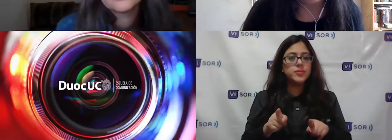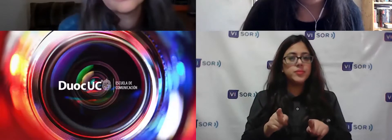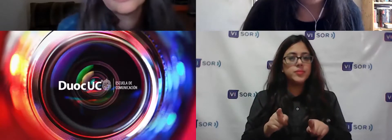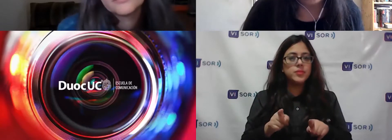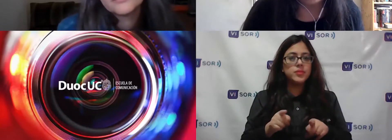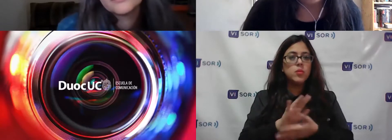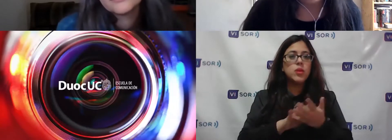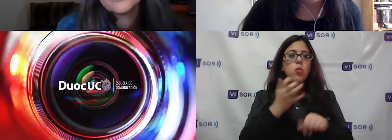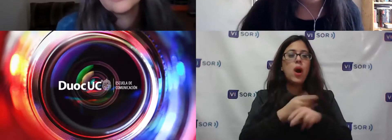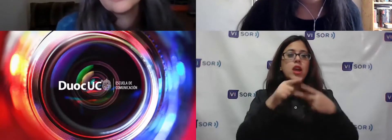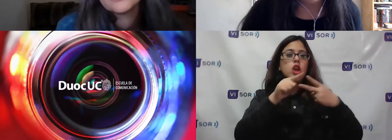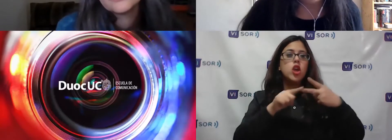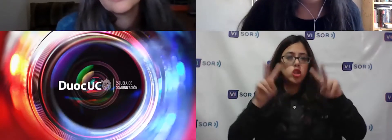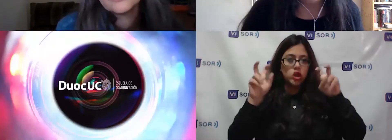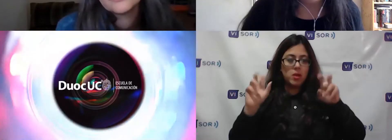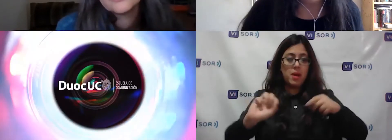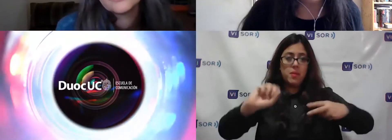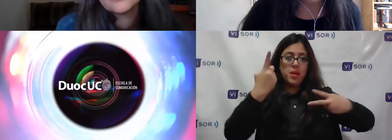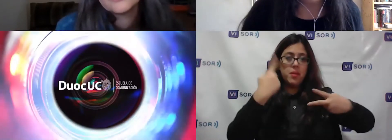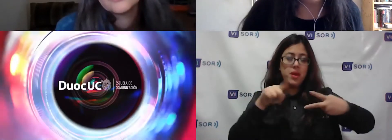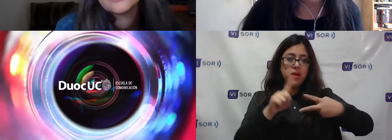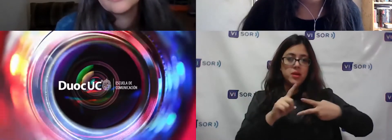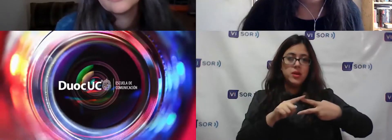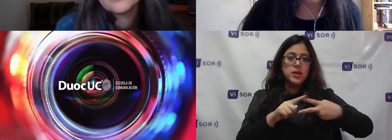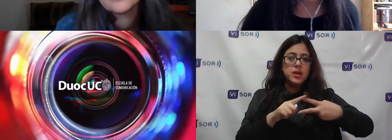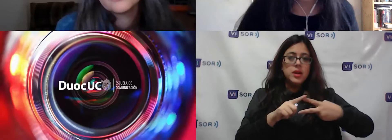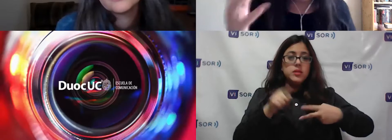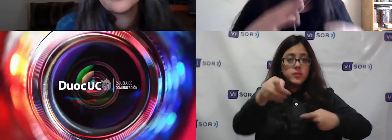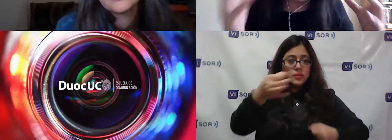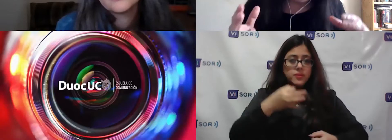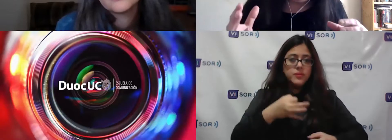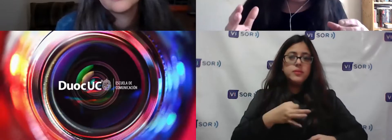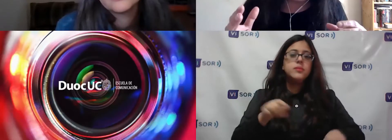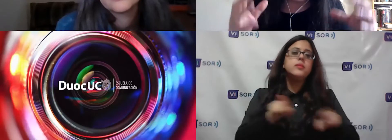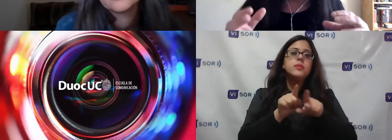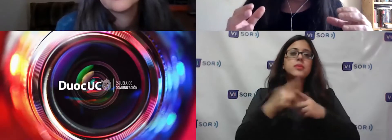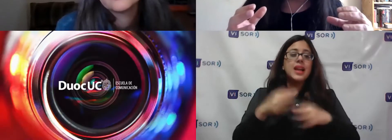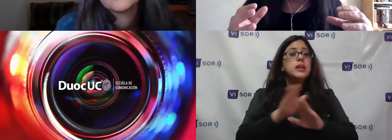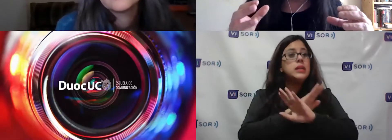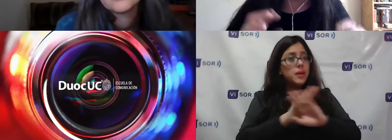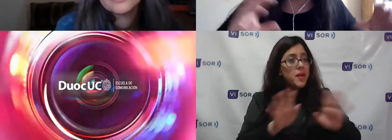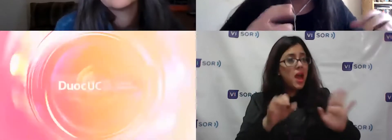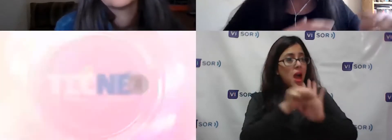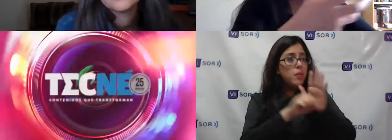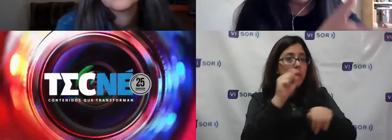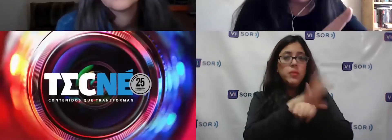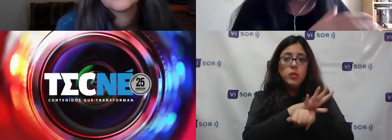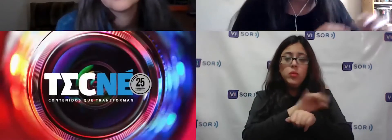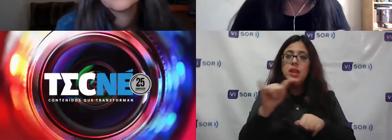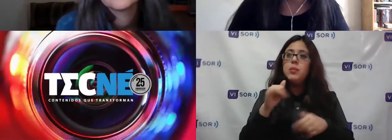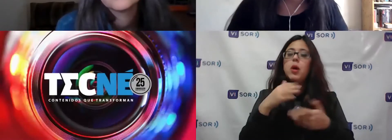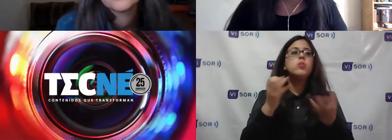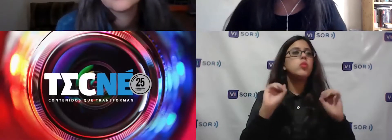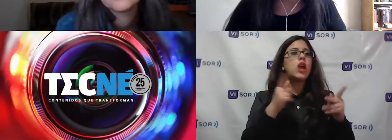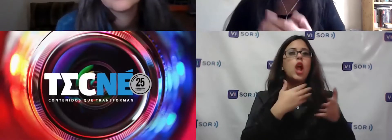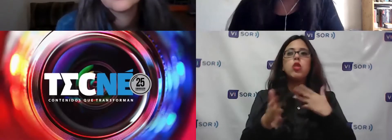cosas no uno que como en el fondo lo que tú dices no como que no terminaba la película y después de eso como donde la comparto